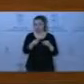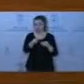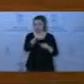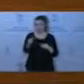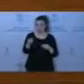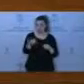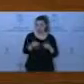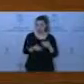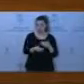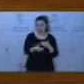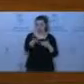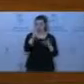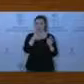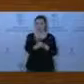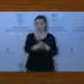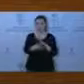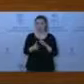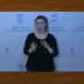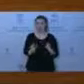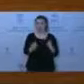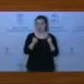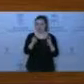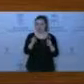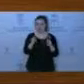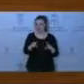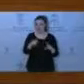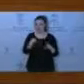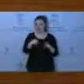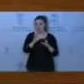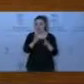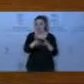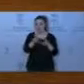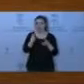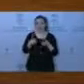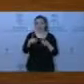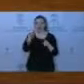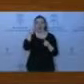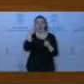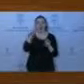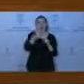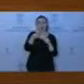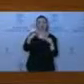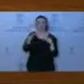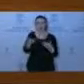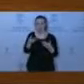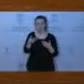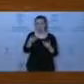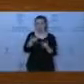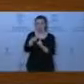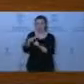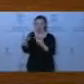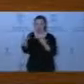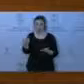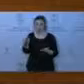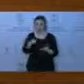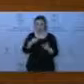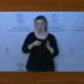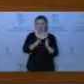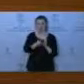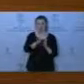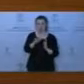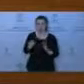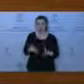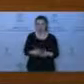plazo fueron formalizadas sin que previamente esta Junta fijase mediante una ley su destino y sus características, tal como exige el artículo 51 del